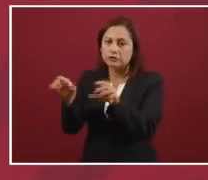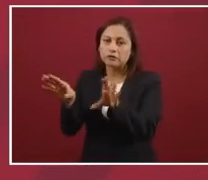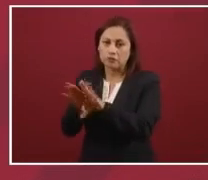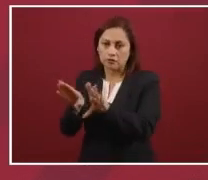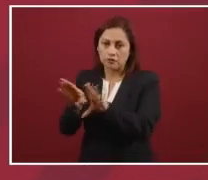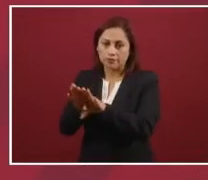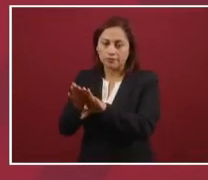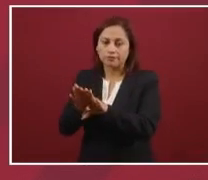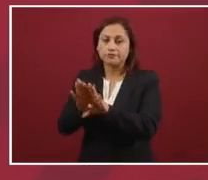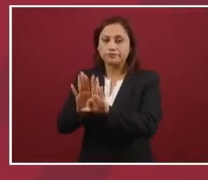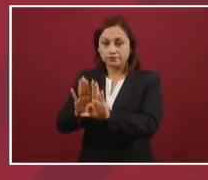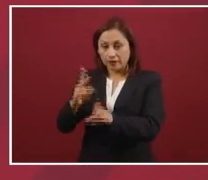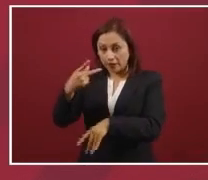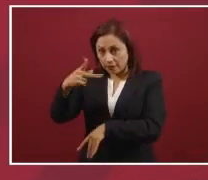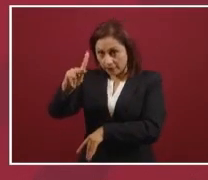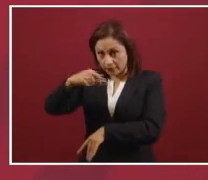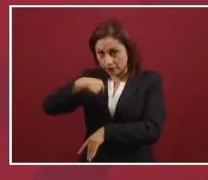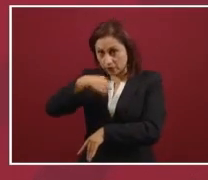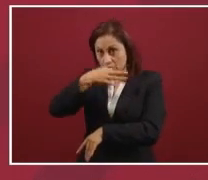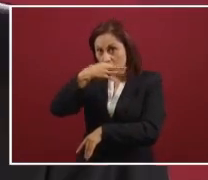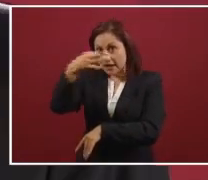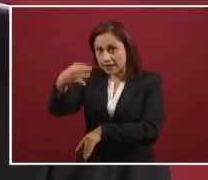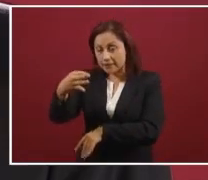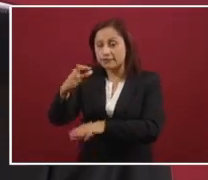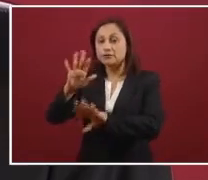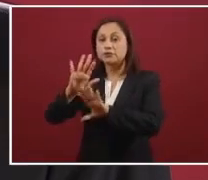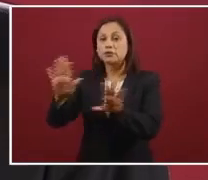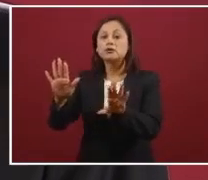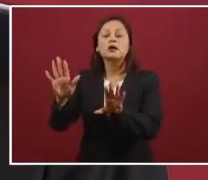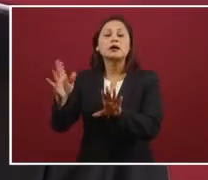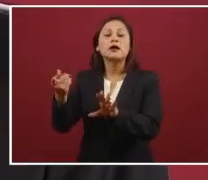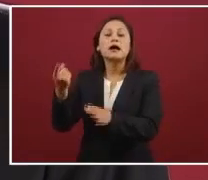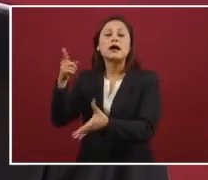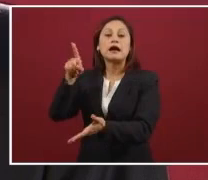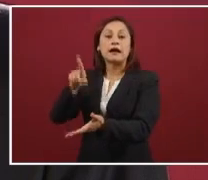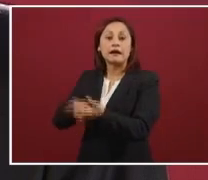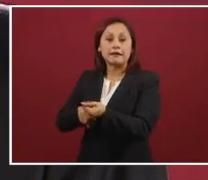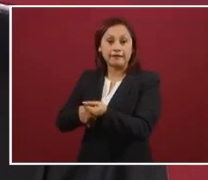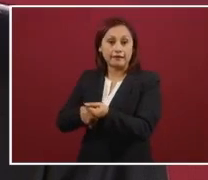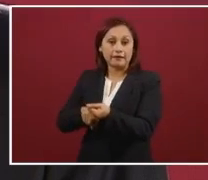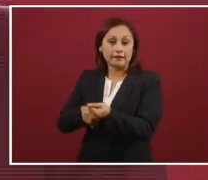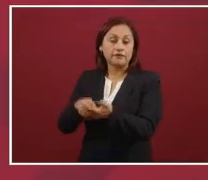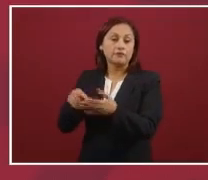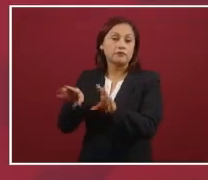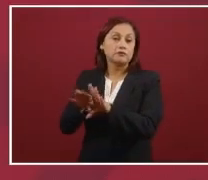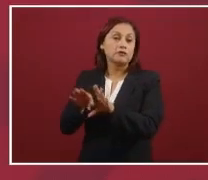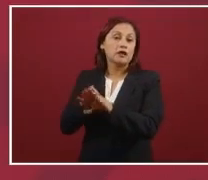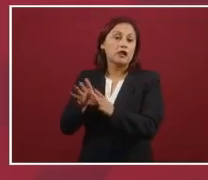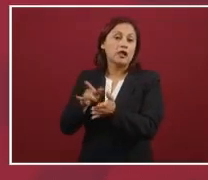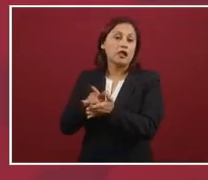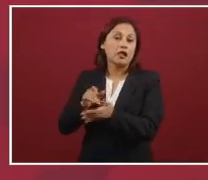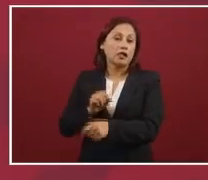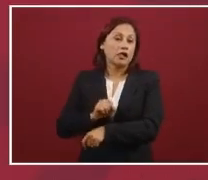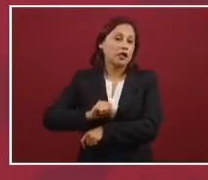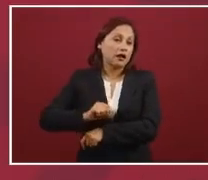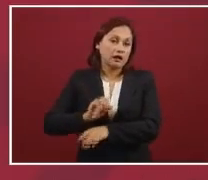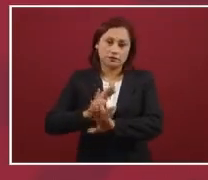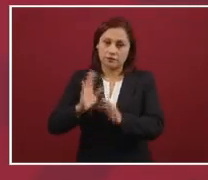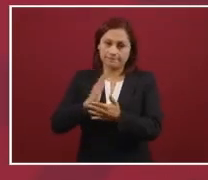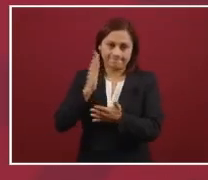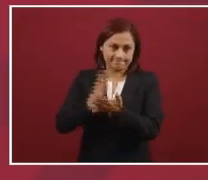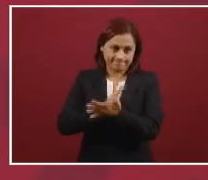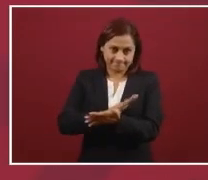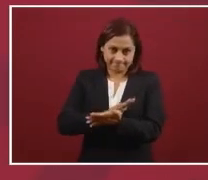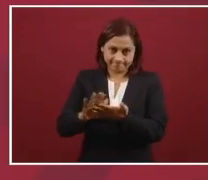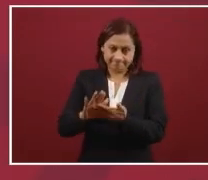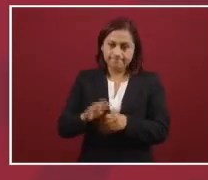hay influyentismo. Ya no existe influyentismo y